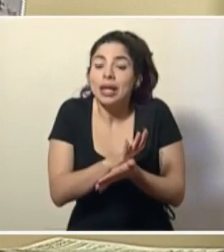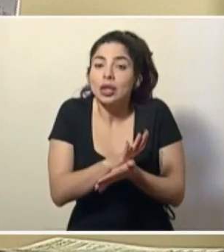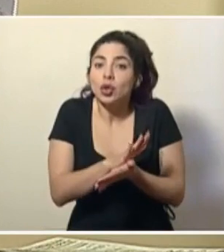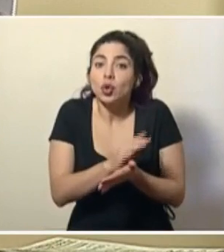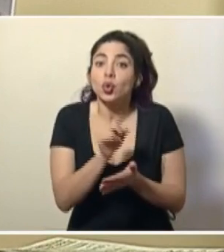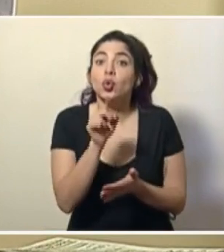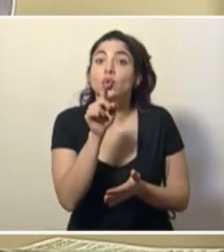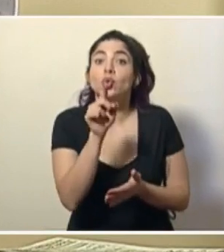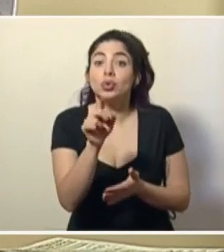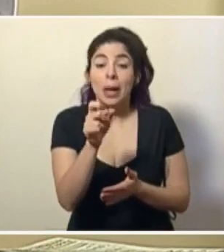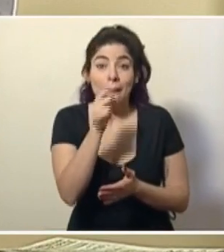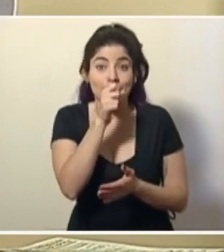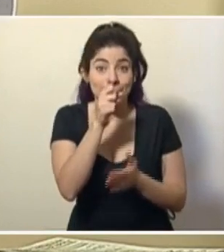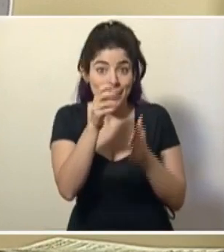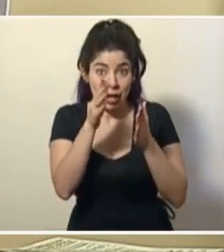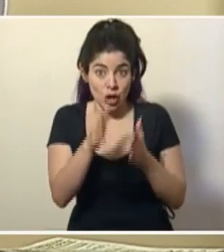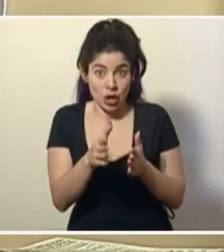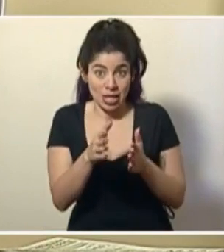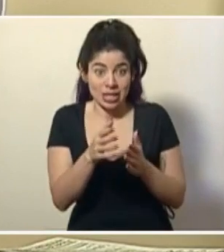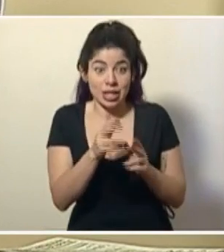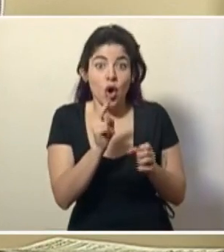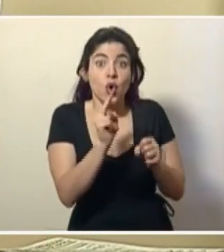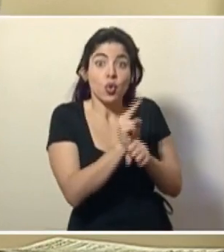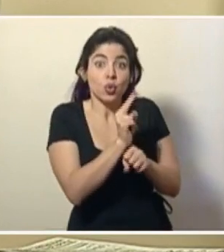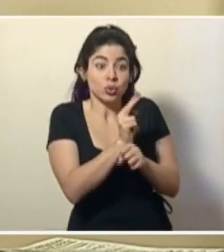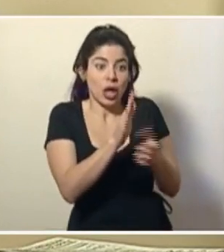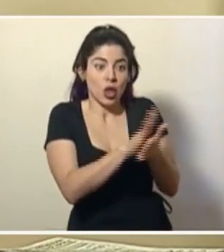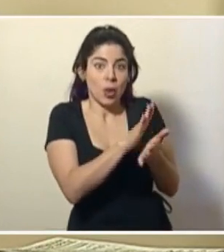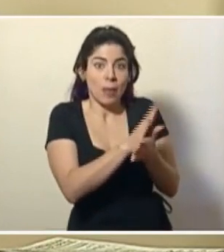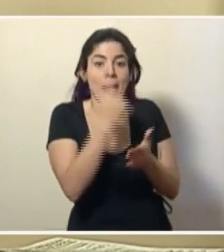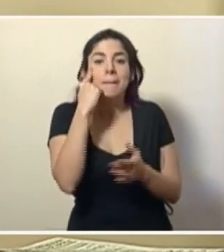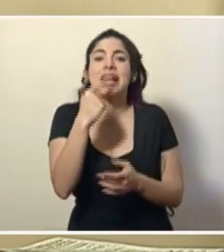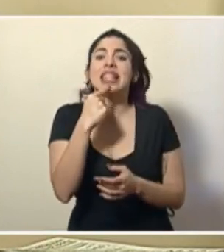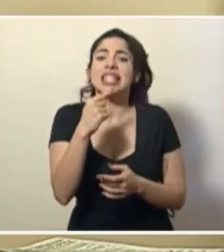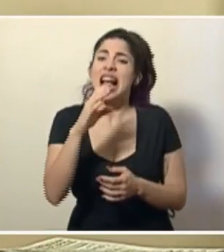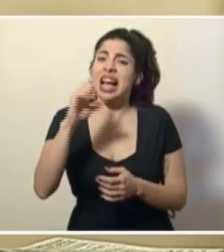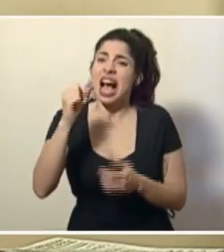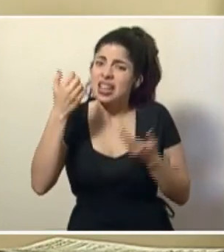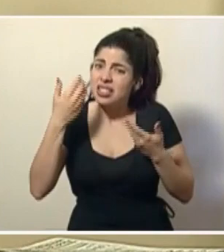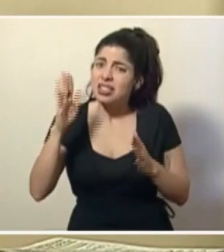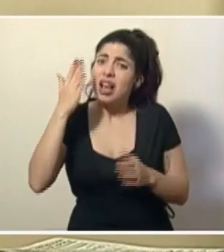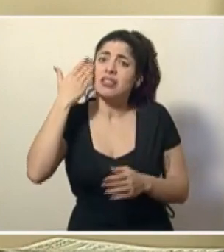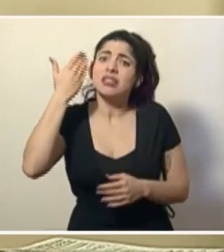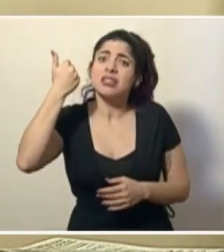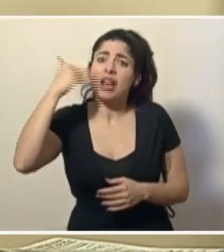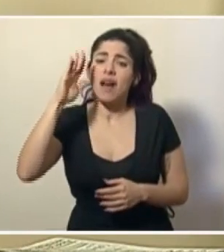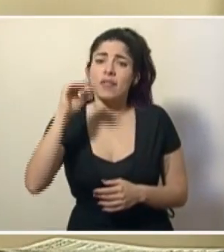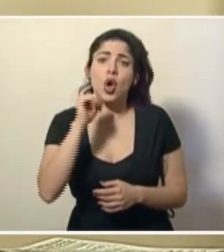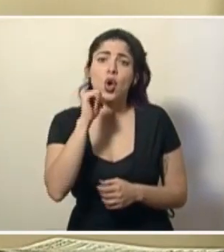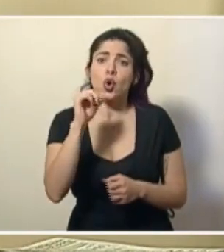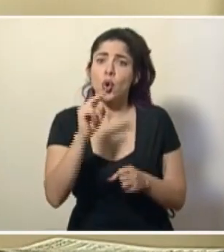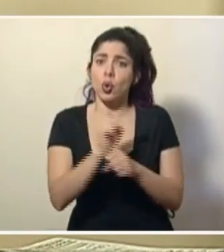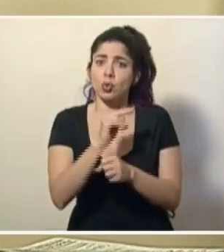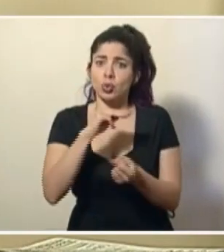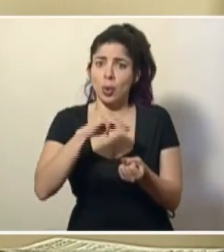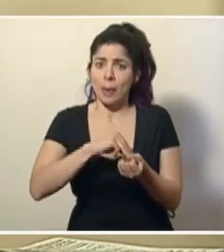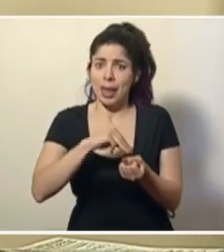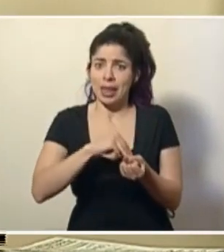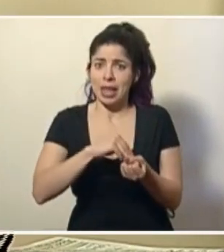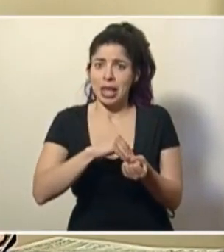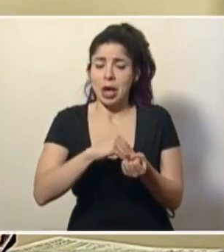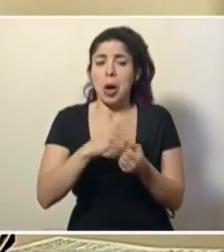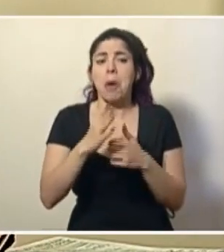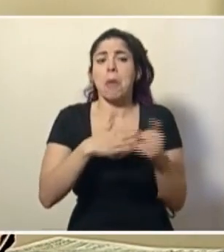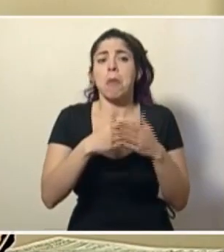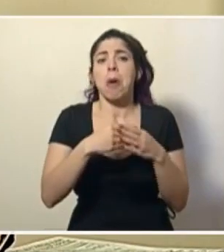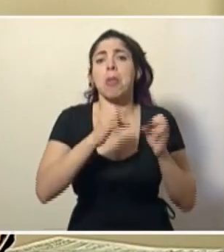el cual usted como periodista se está basando para decir que ya se sabía que eran de no uso médico y que se